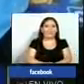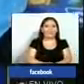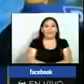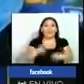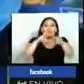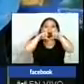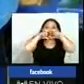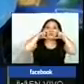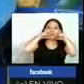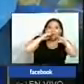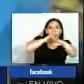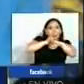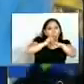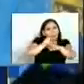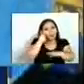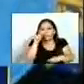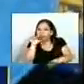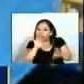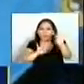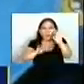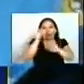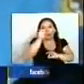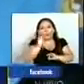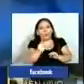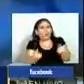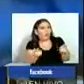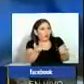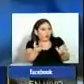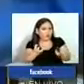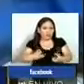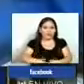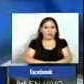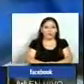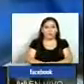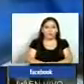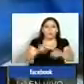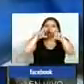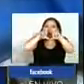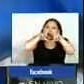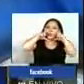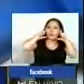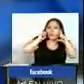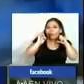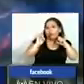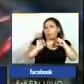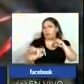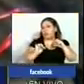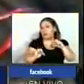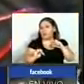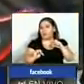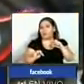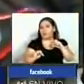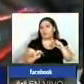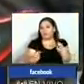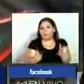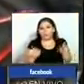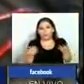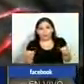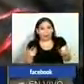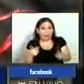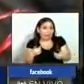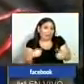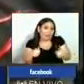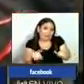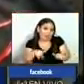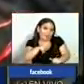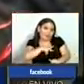Y puedes escoger El dibujo O el estilo Que vos querás Las mascarillas Hoy en día Se han puesto Al estilo de uno